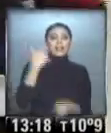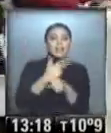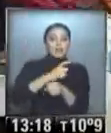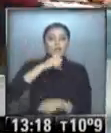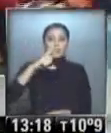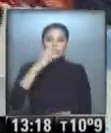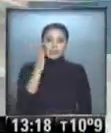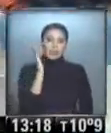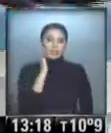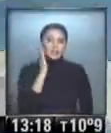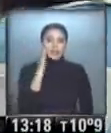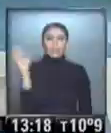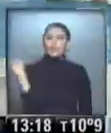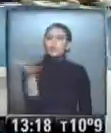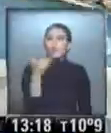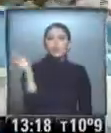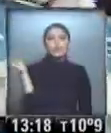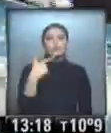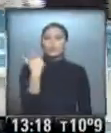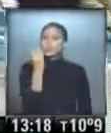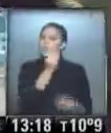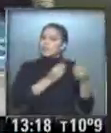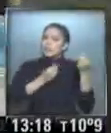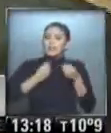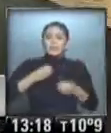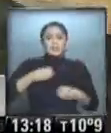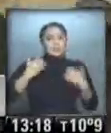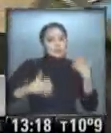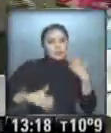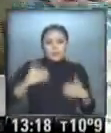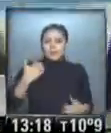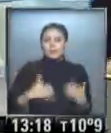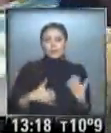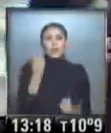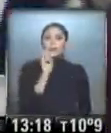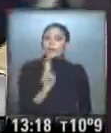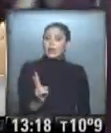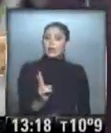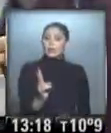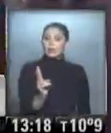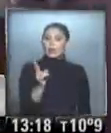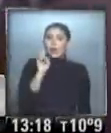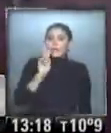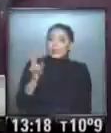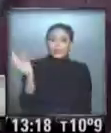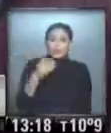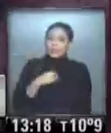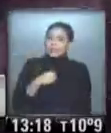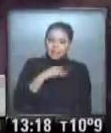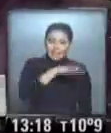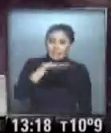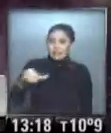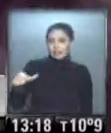verdad que la comunidad toda está muy conmocionada, muy movilizada, porque vemos que la sensación que tienen